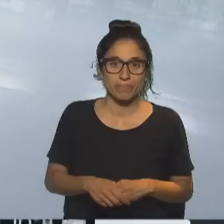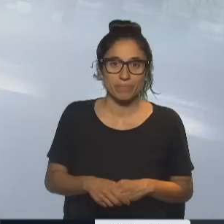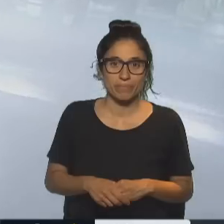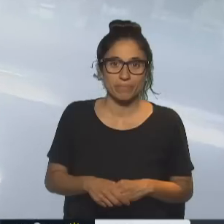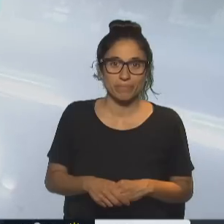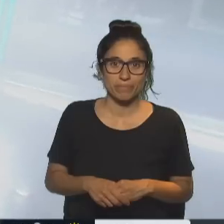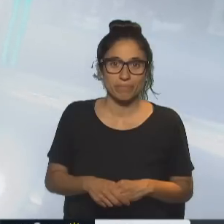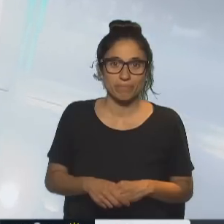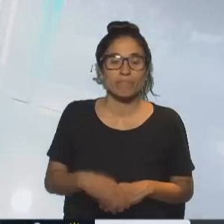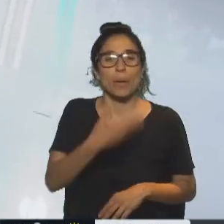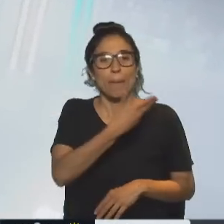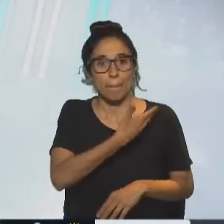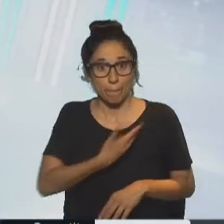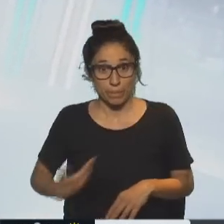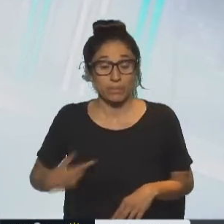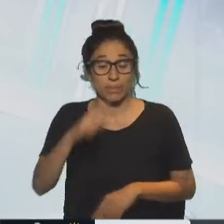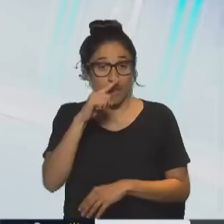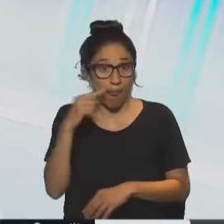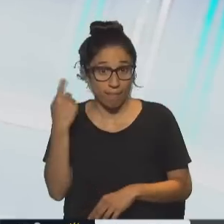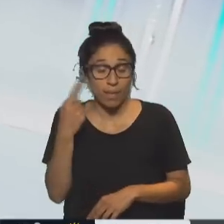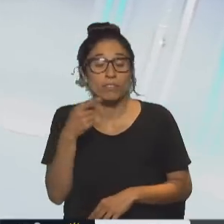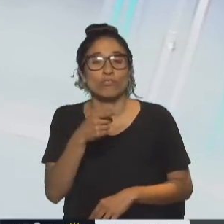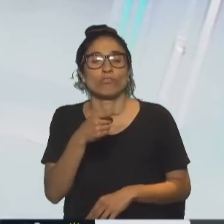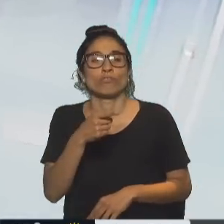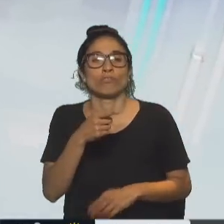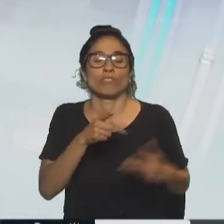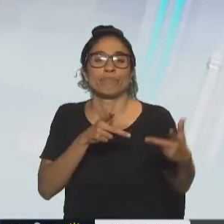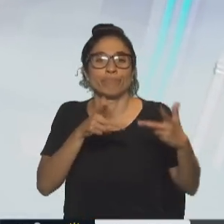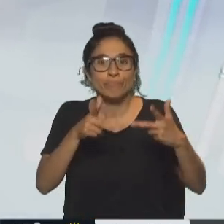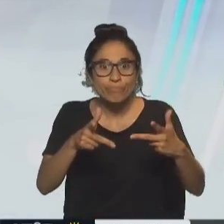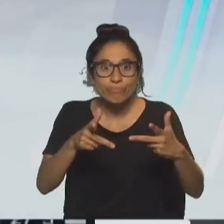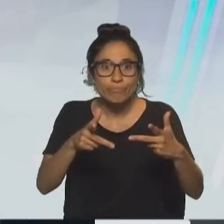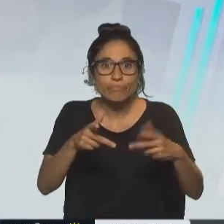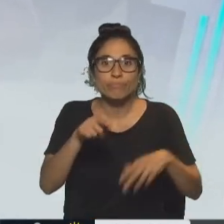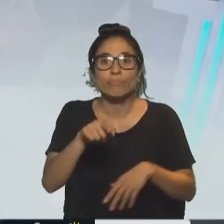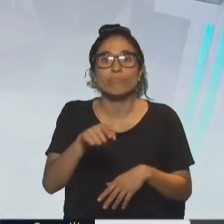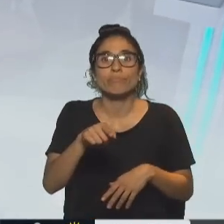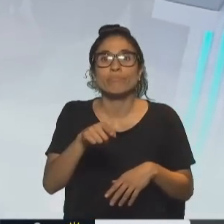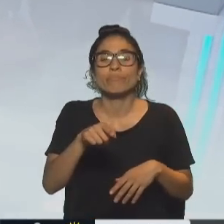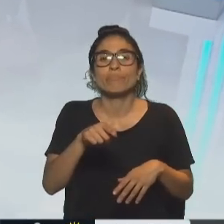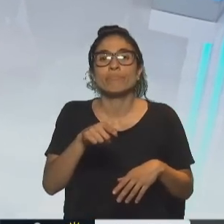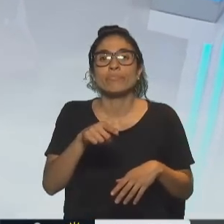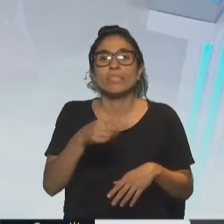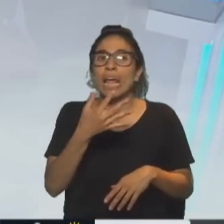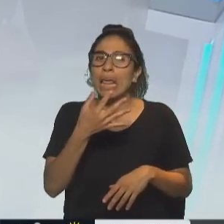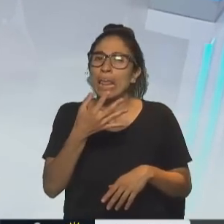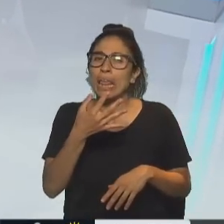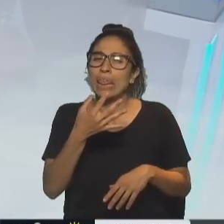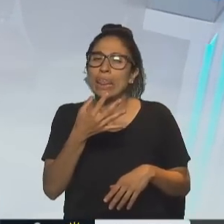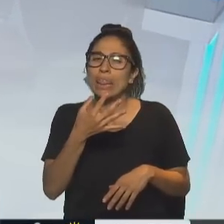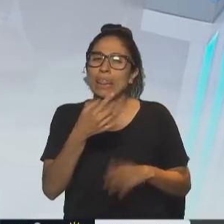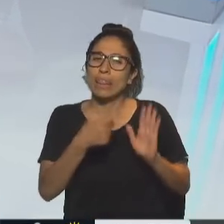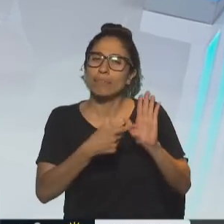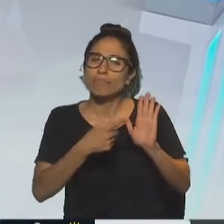A ver, el presidente de la República, Alberto Fernández, manifestó que es de difícil cumplimiento el fallo de la